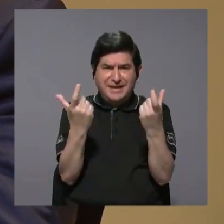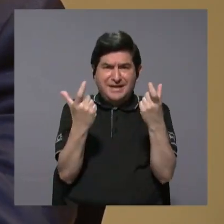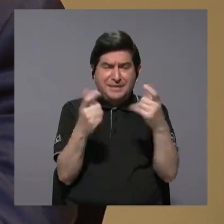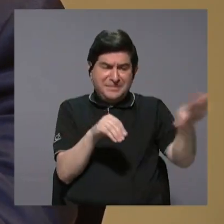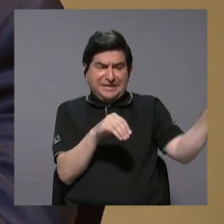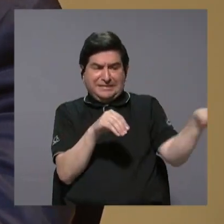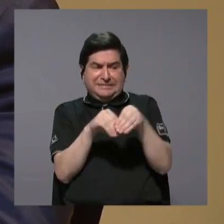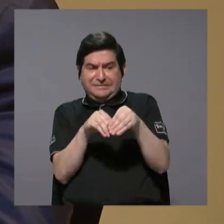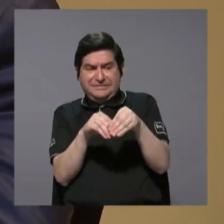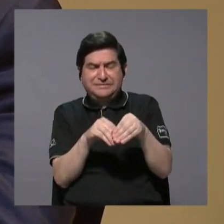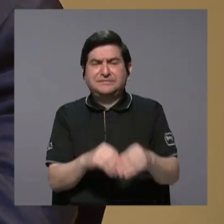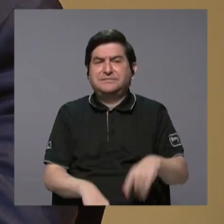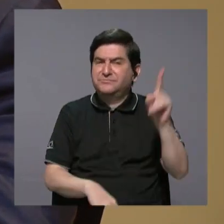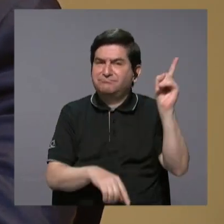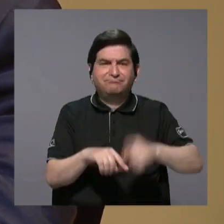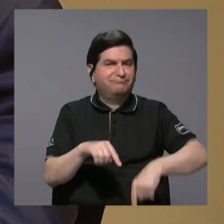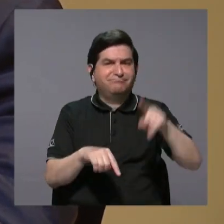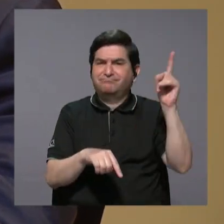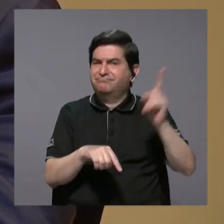sumara,